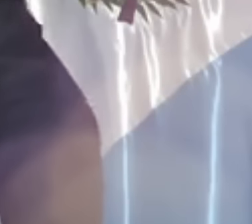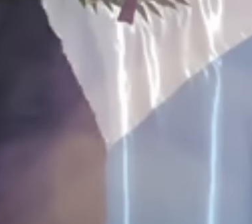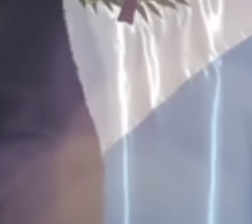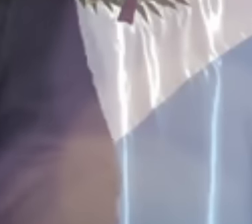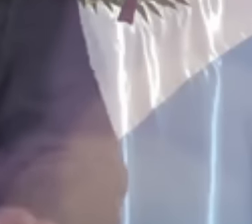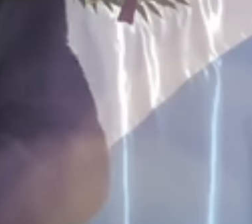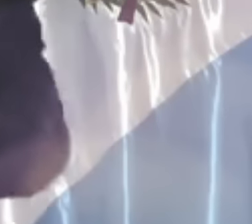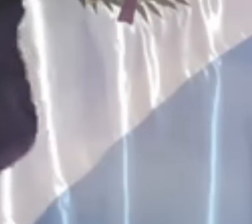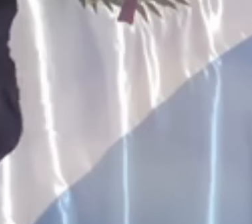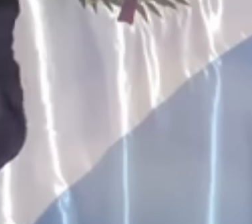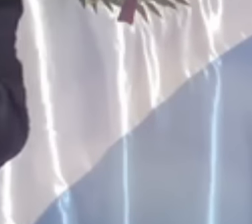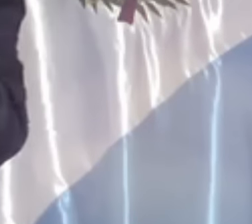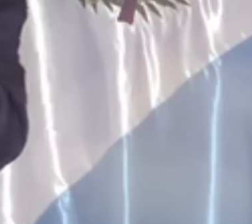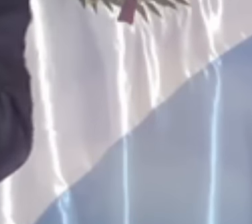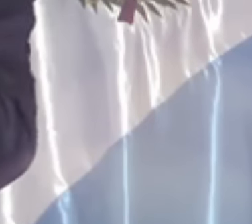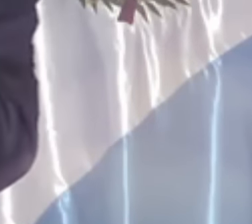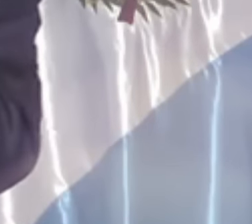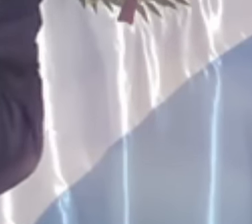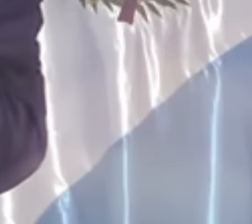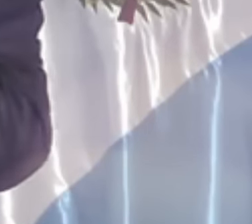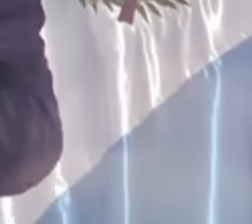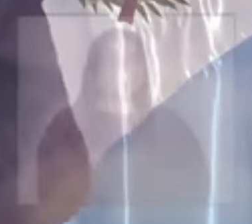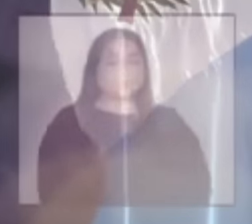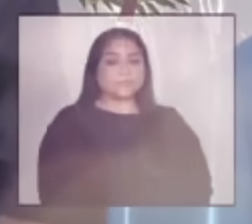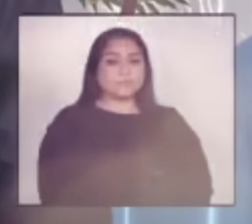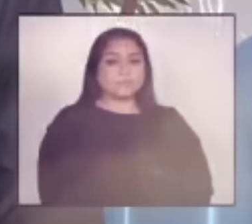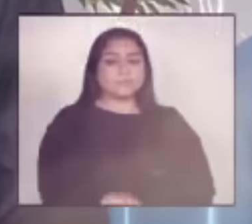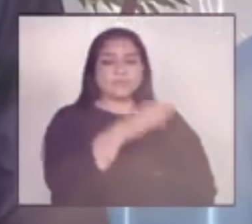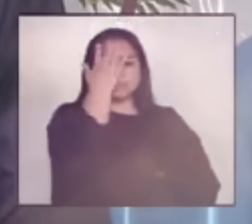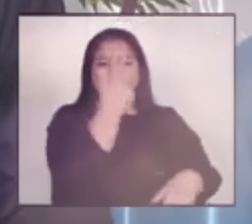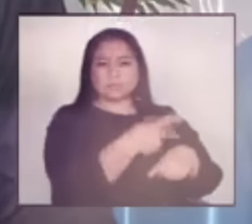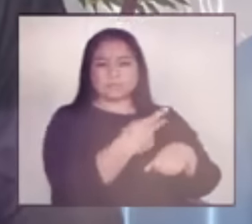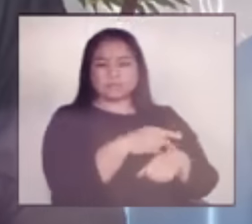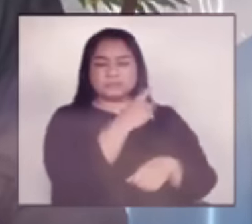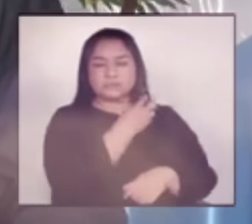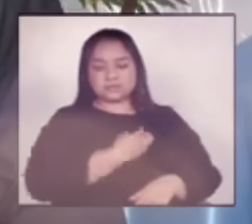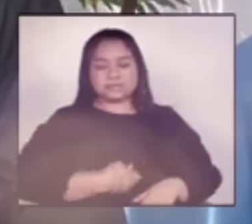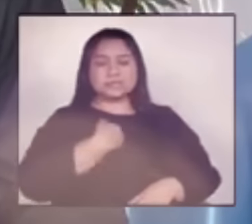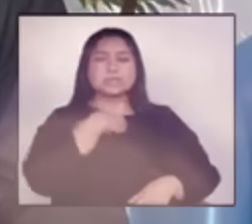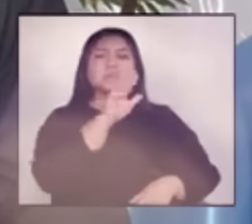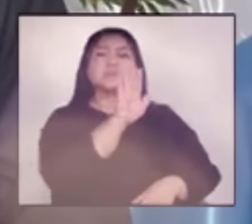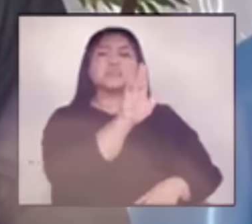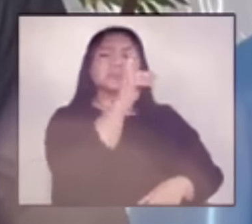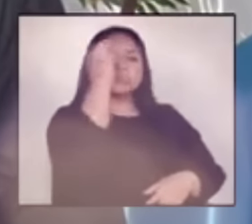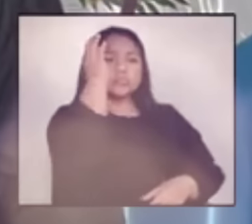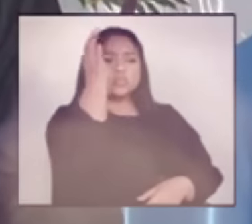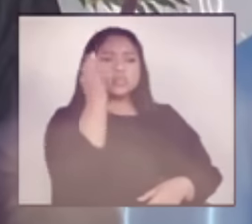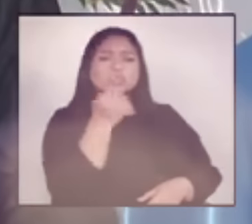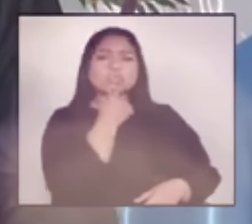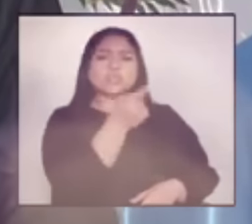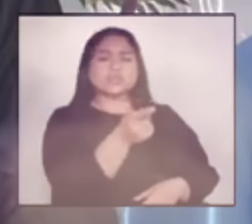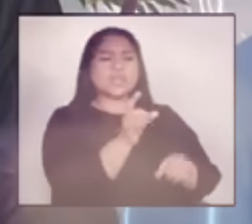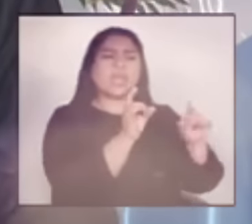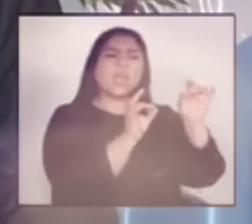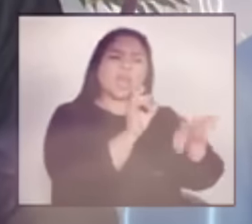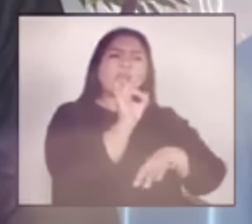Visión. Presidente, buenas tardes nuevamente, un saludo. ¿Cuál es su opinión acerca de que se tiene el conocimiento de que algunos